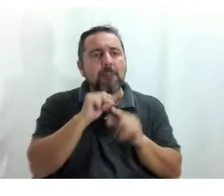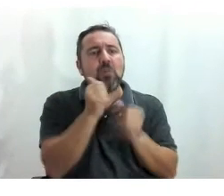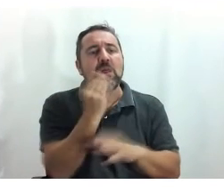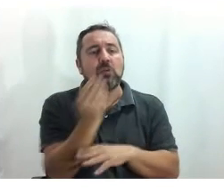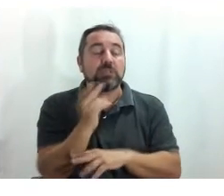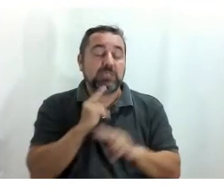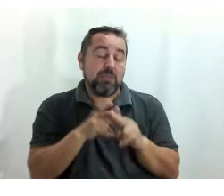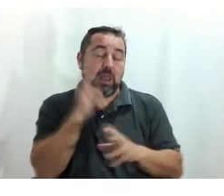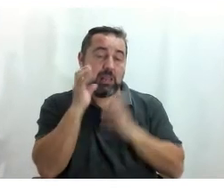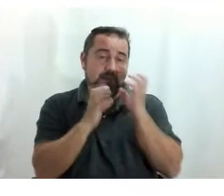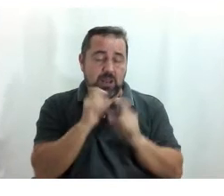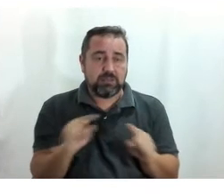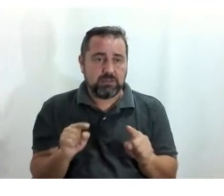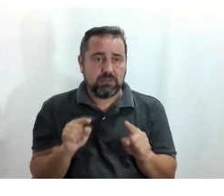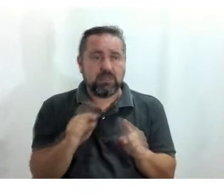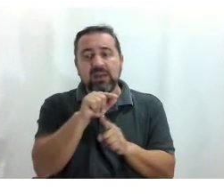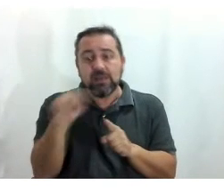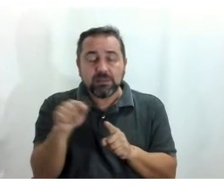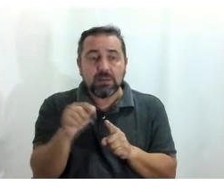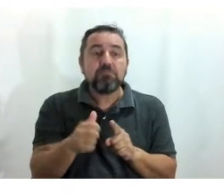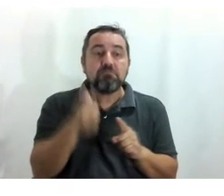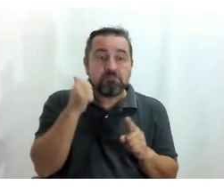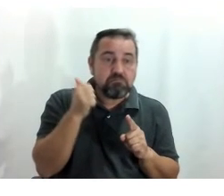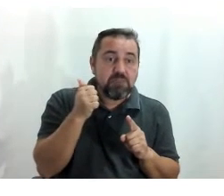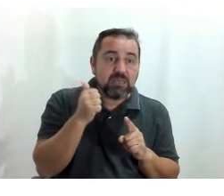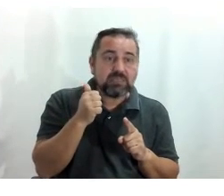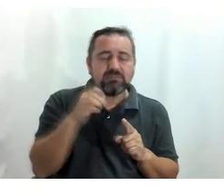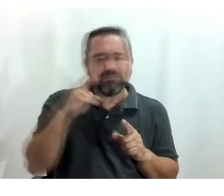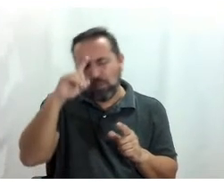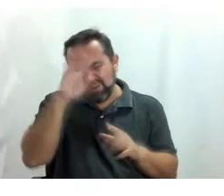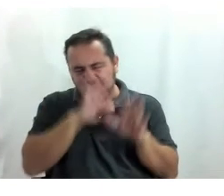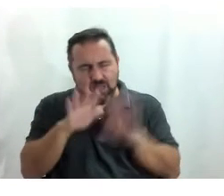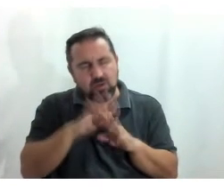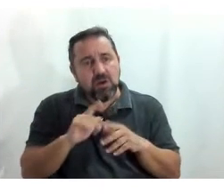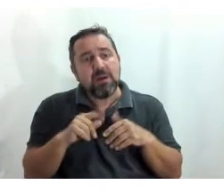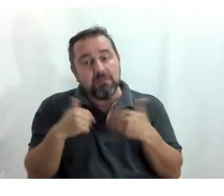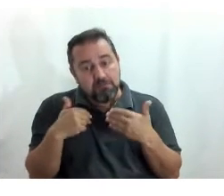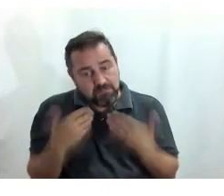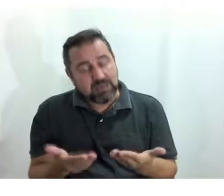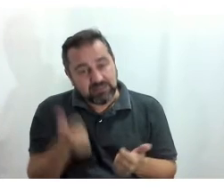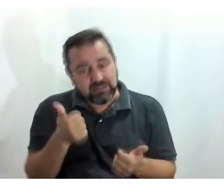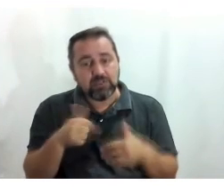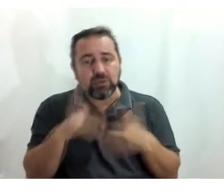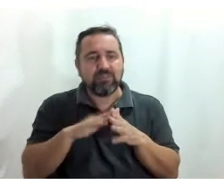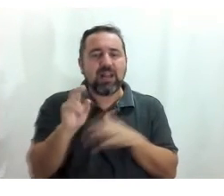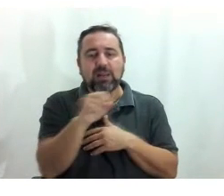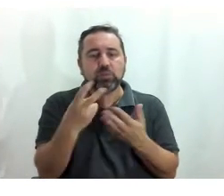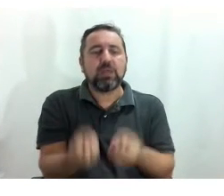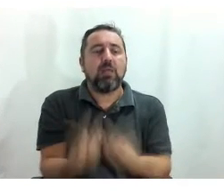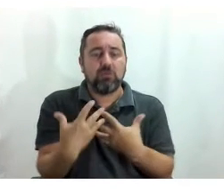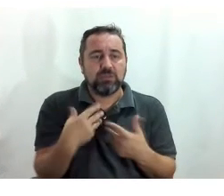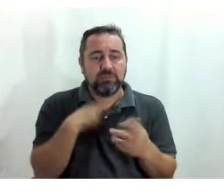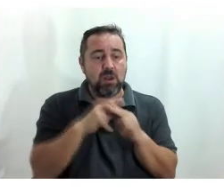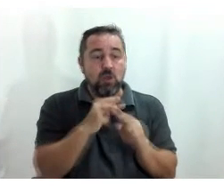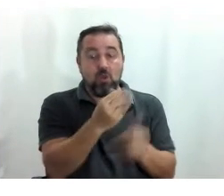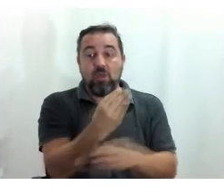animales. Por supuesto, cuanto mayor es este grado de complejidad, más trasladables van a ser los resultados que obtengamos en estos